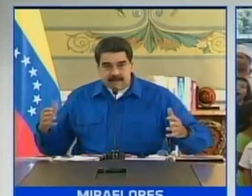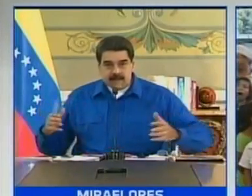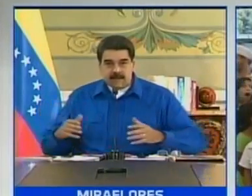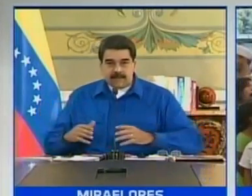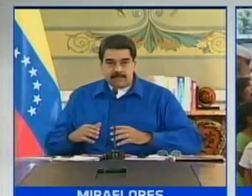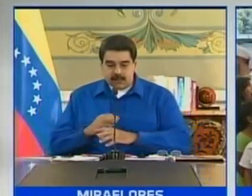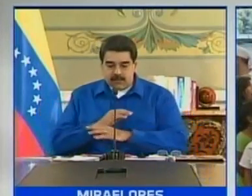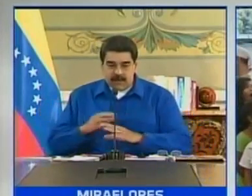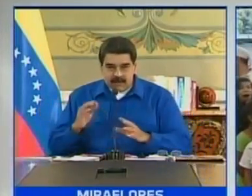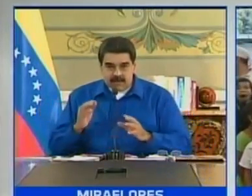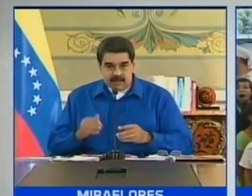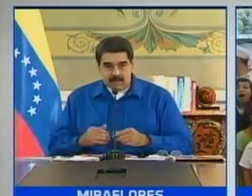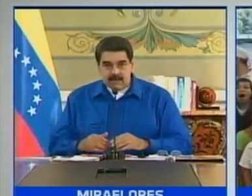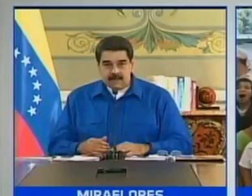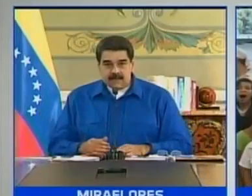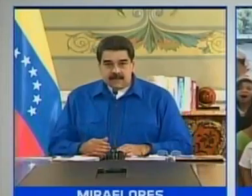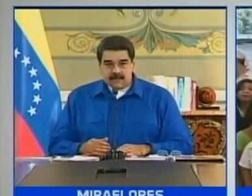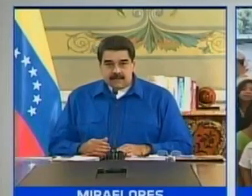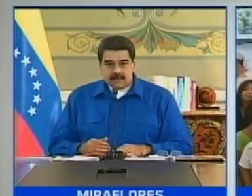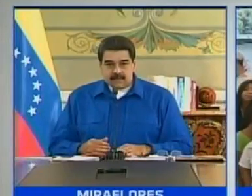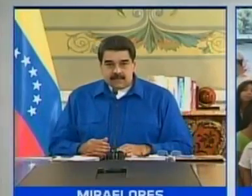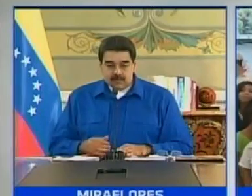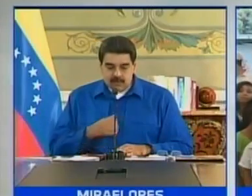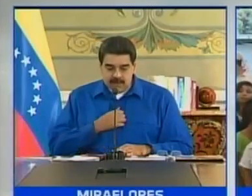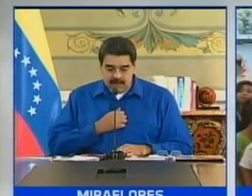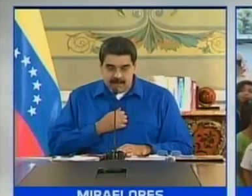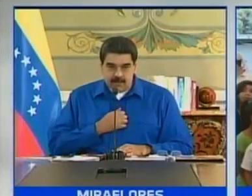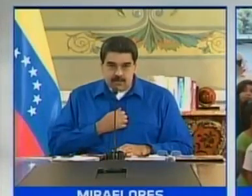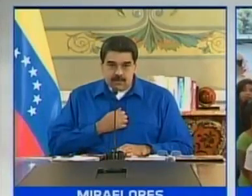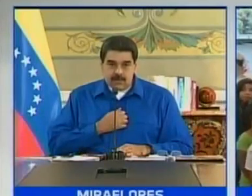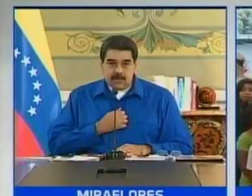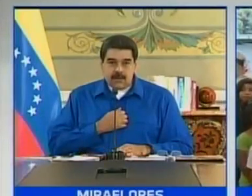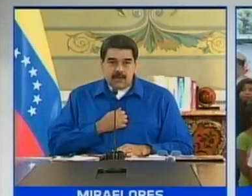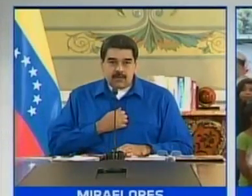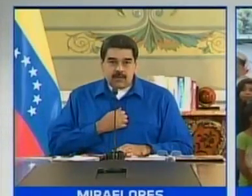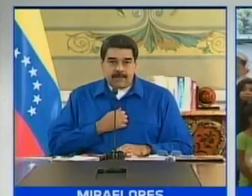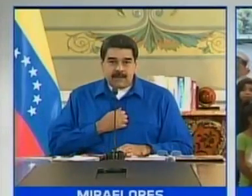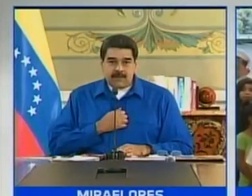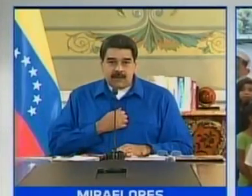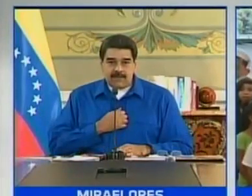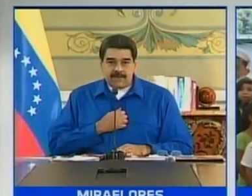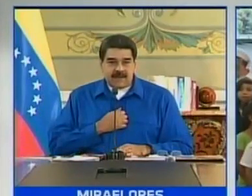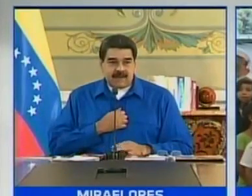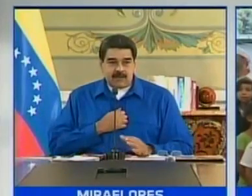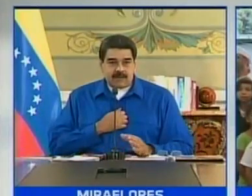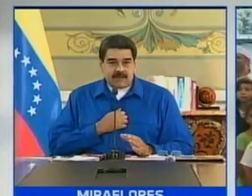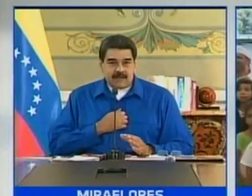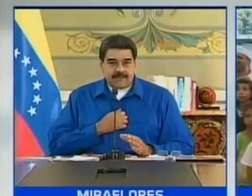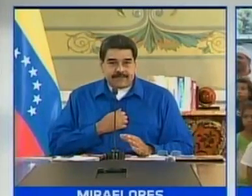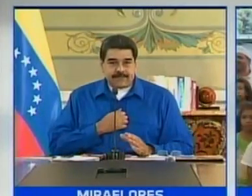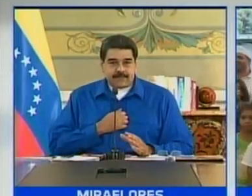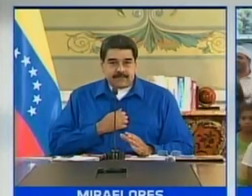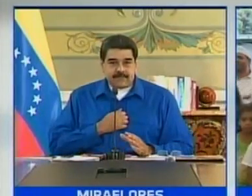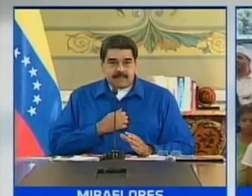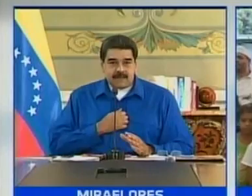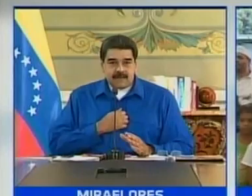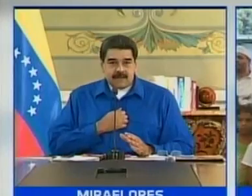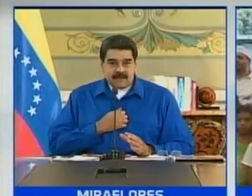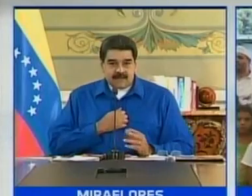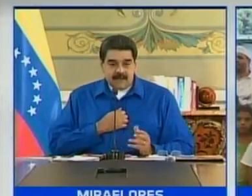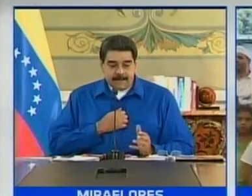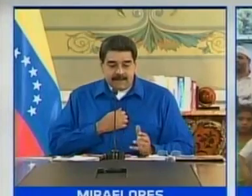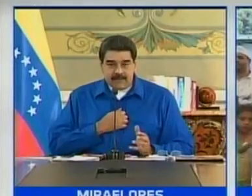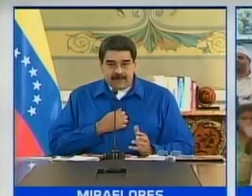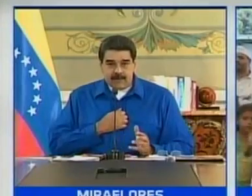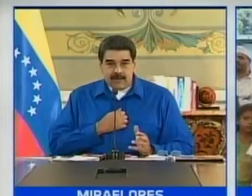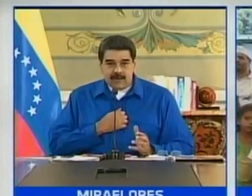que se resista, por muy grande que sea. Uno va, mira, con la unión espiritual, enfrentando lo que sea.